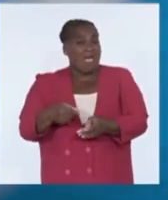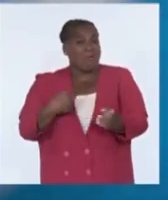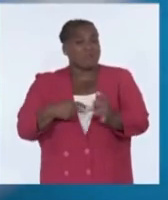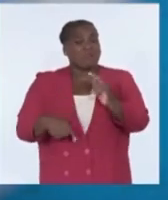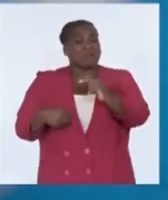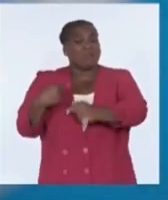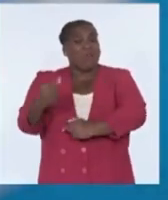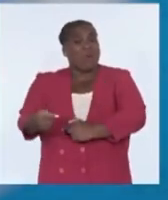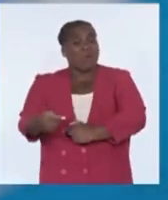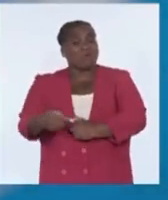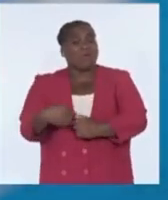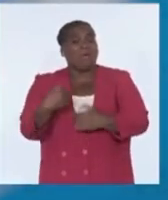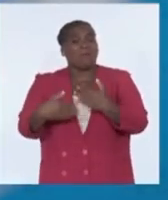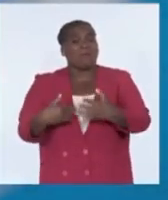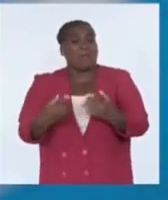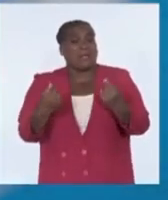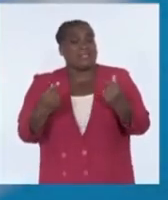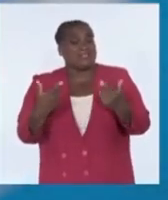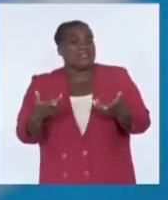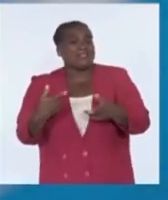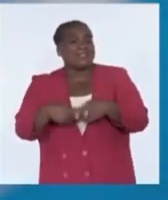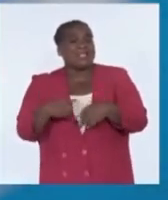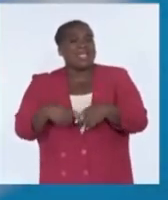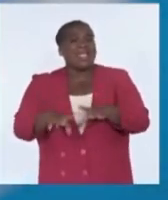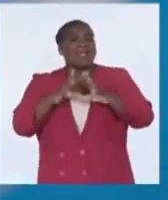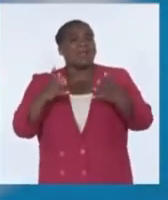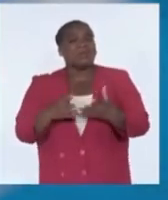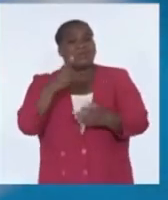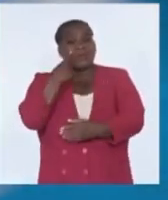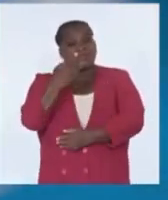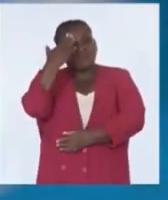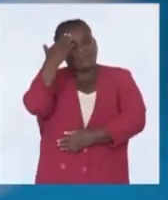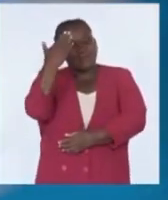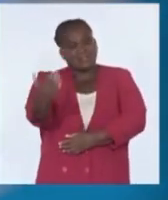las que ha sido testigo la humanidad en la historia moderna Muchas gracias